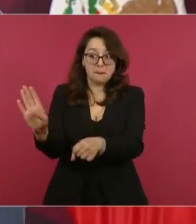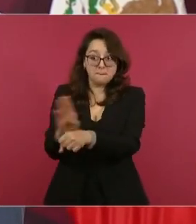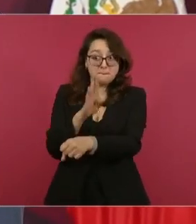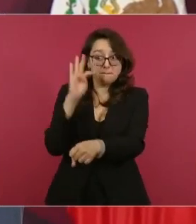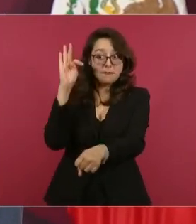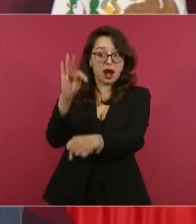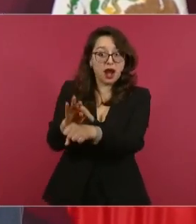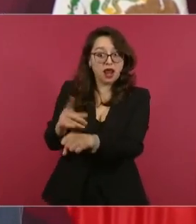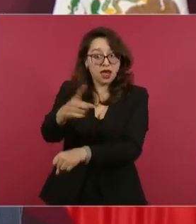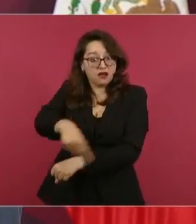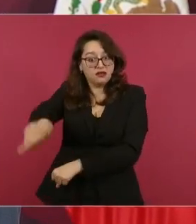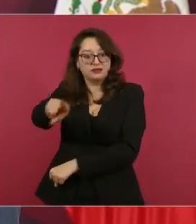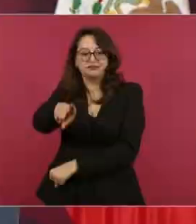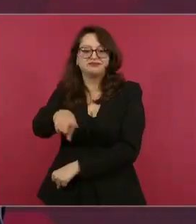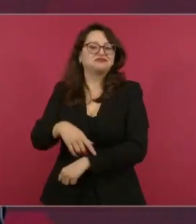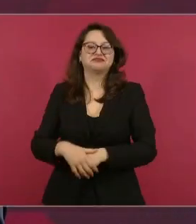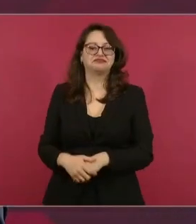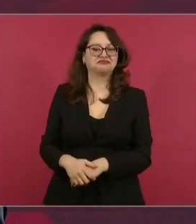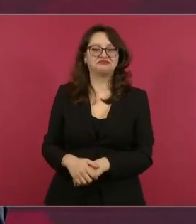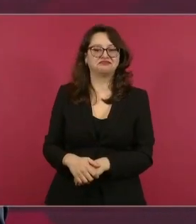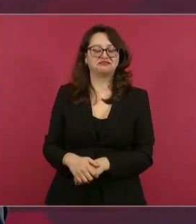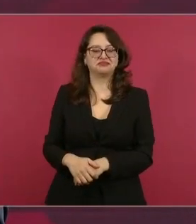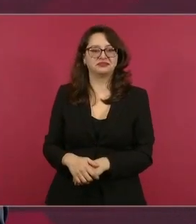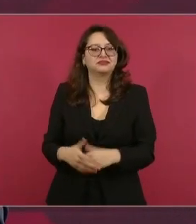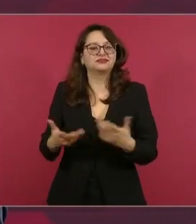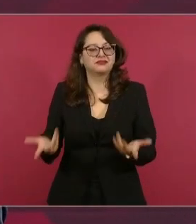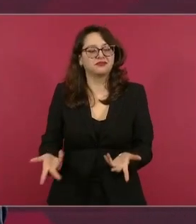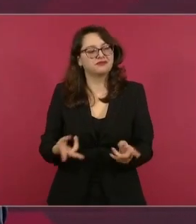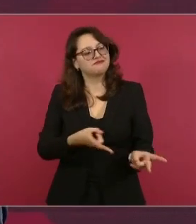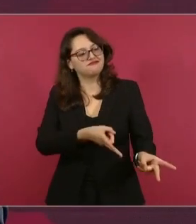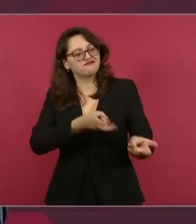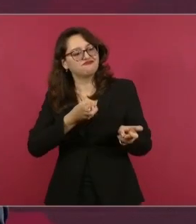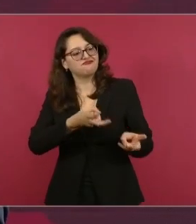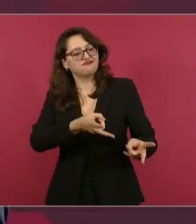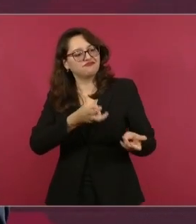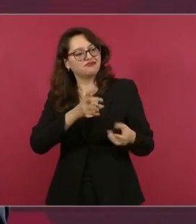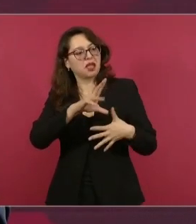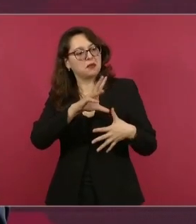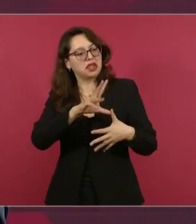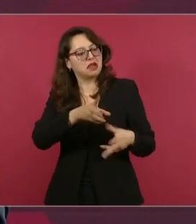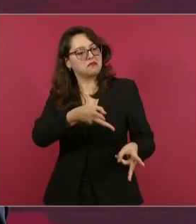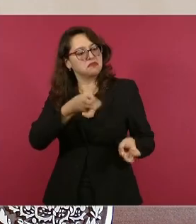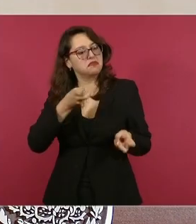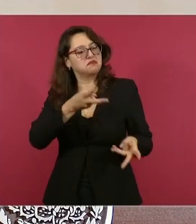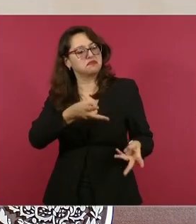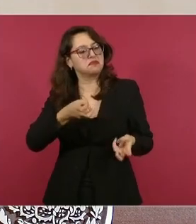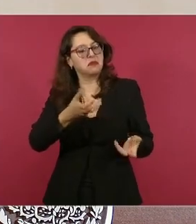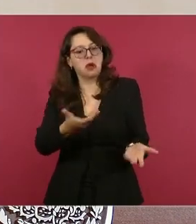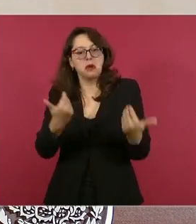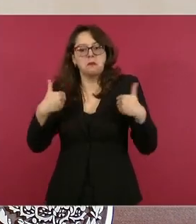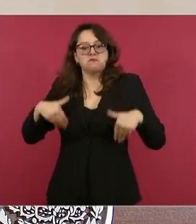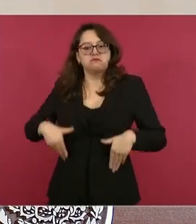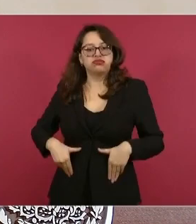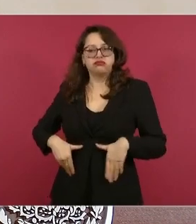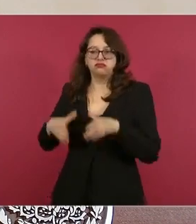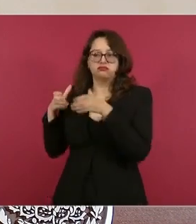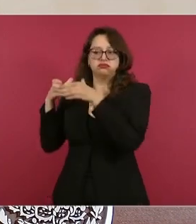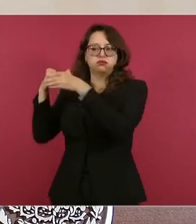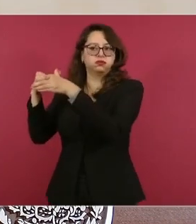riqueza sustraída de nuestra América era para beneficio de una